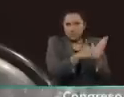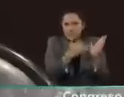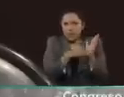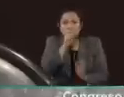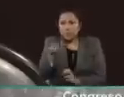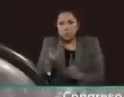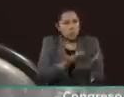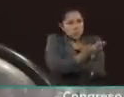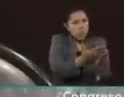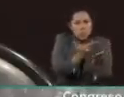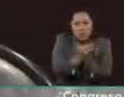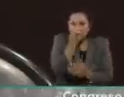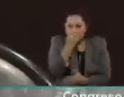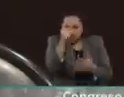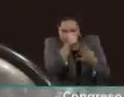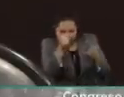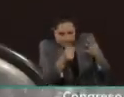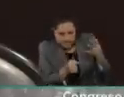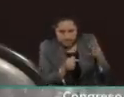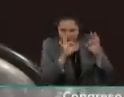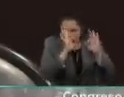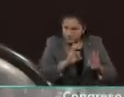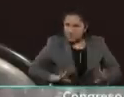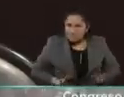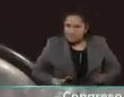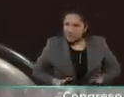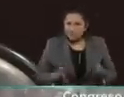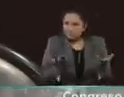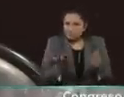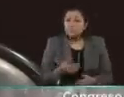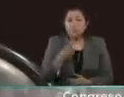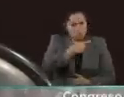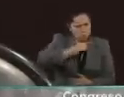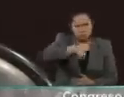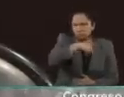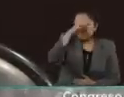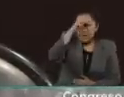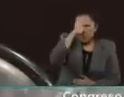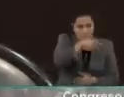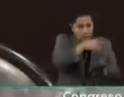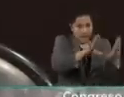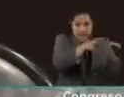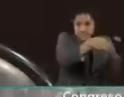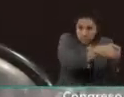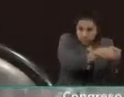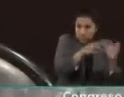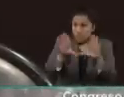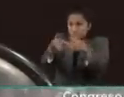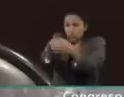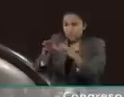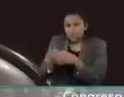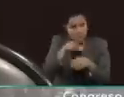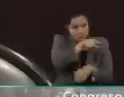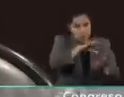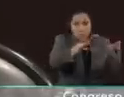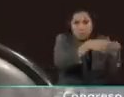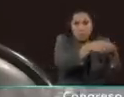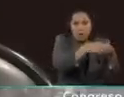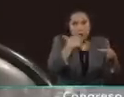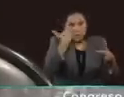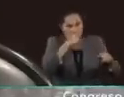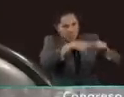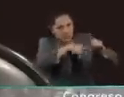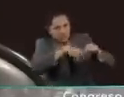que no permitiremos que se avasalle a otro de los poderes de la Unión, ni tampoco que se pretenda desaparecer los órganos autónomos que funcionan como